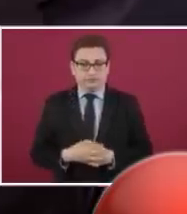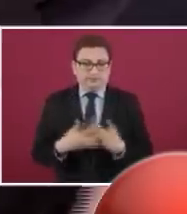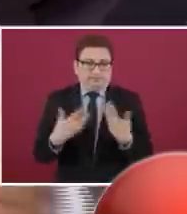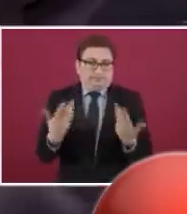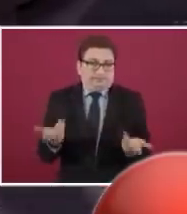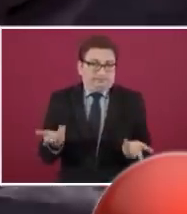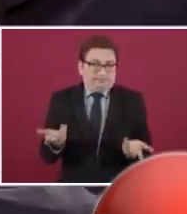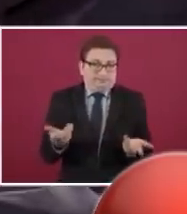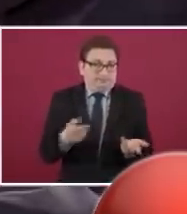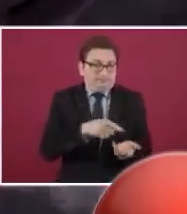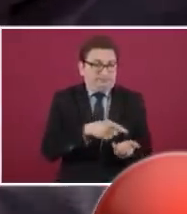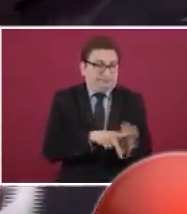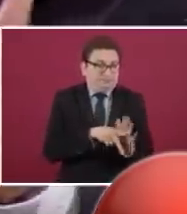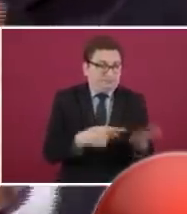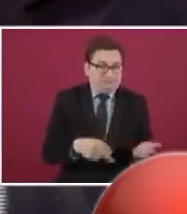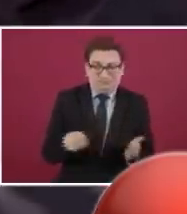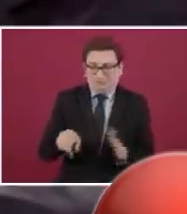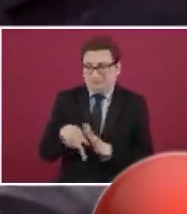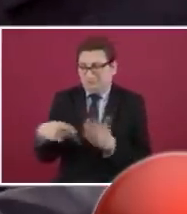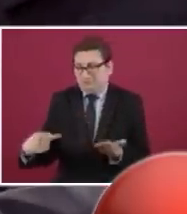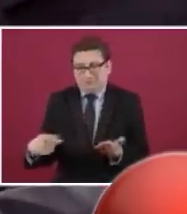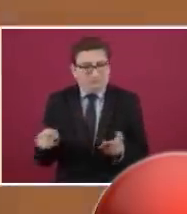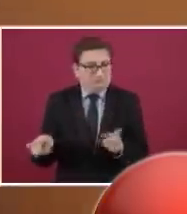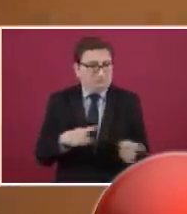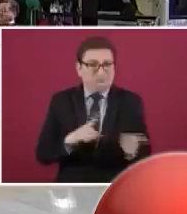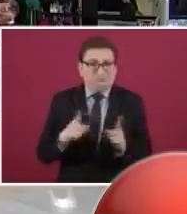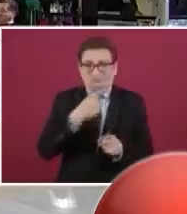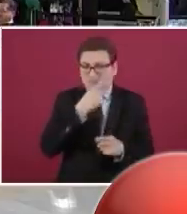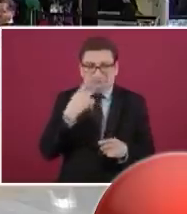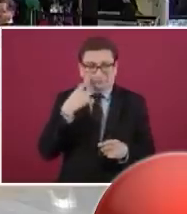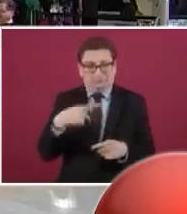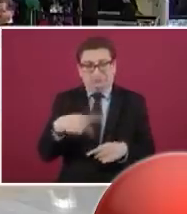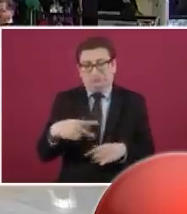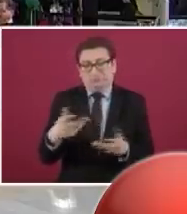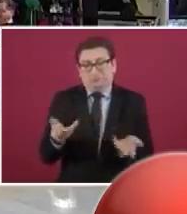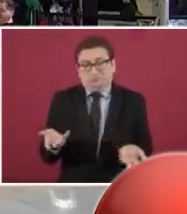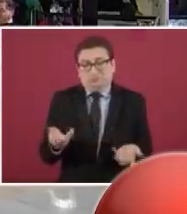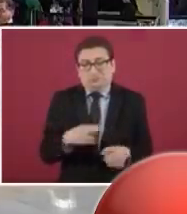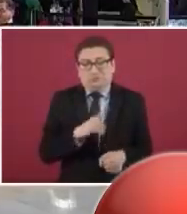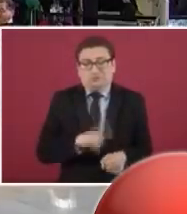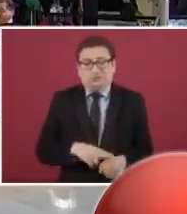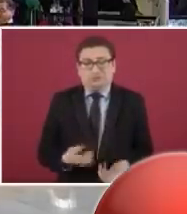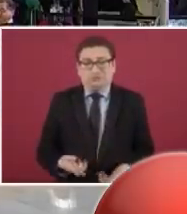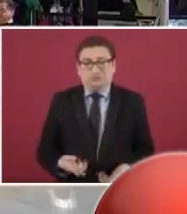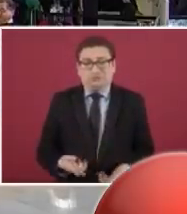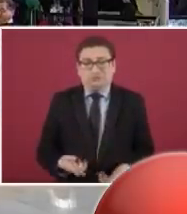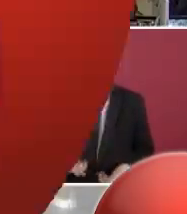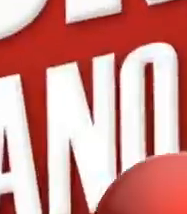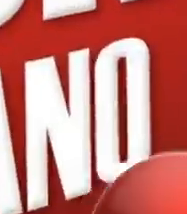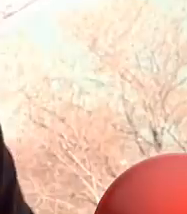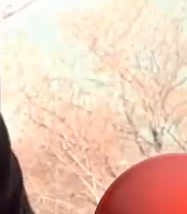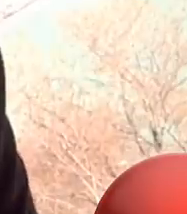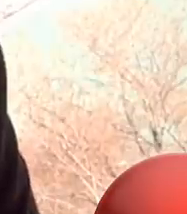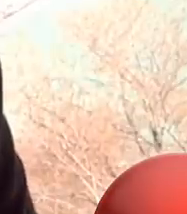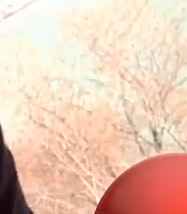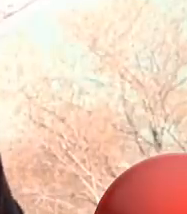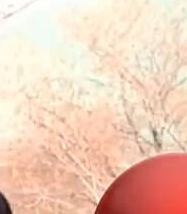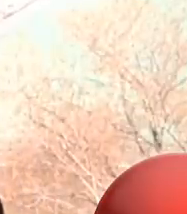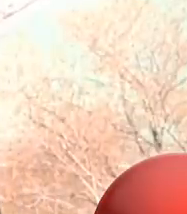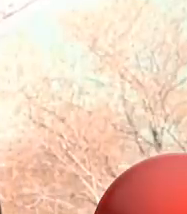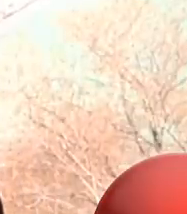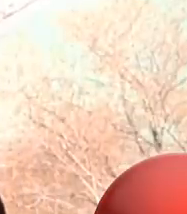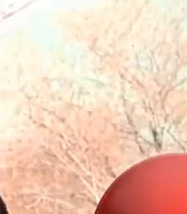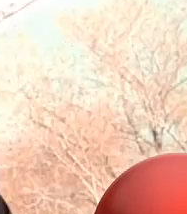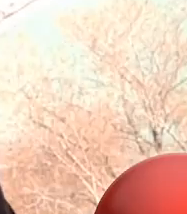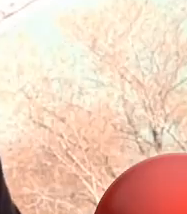así, pero es normal. Pues precisamente, mi querido Toño, las declaraciones del presidente Andrés Manuel